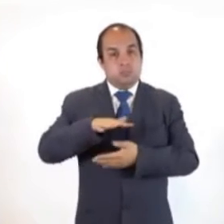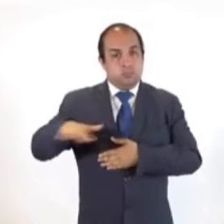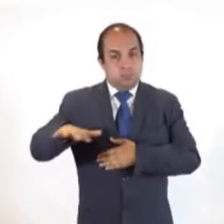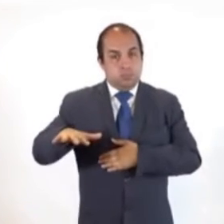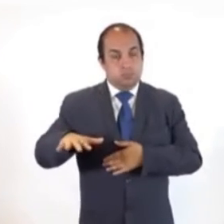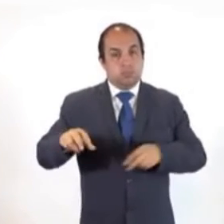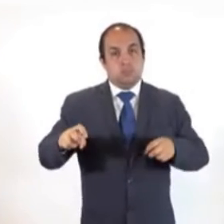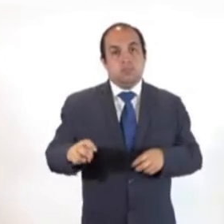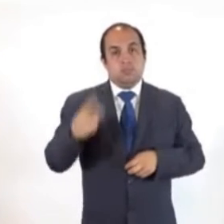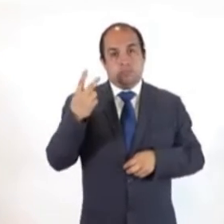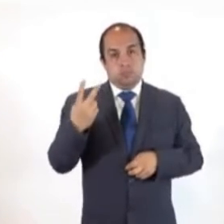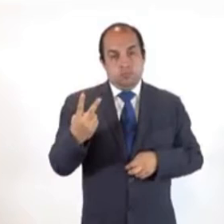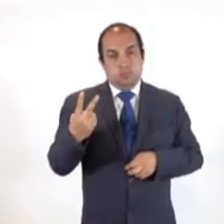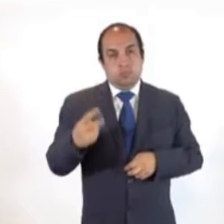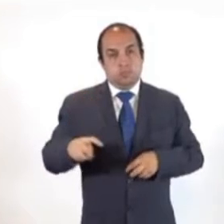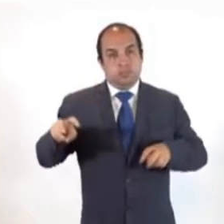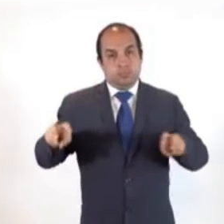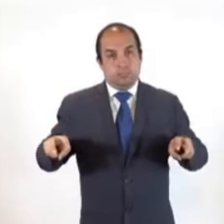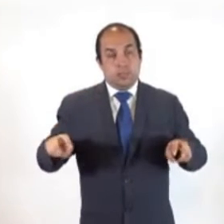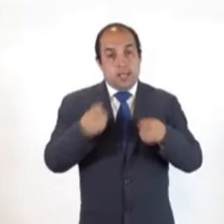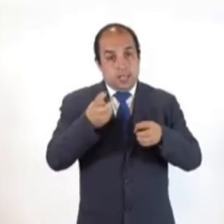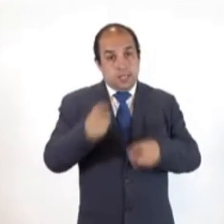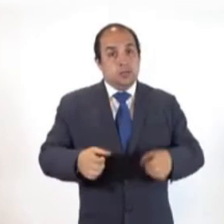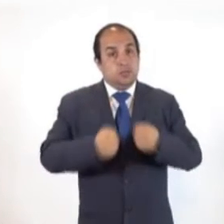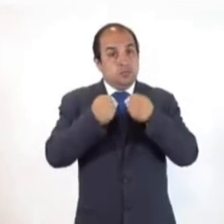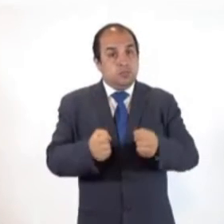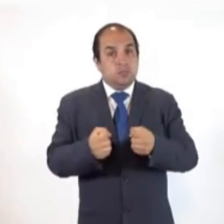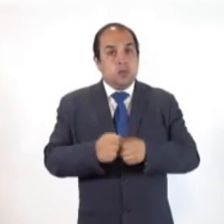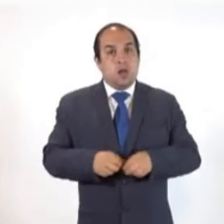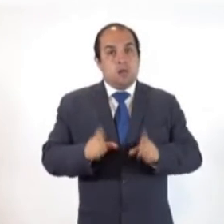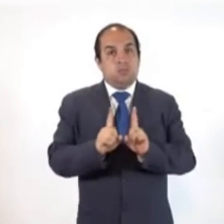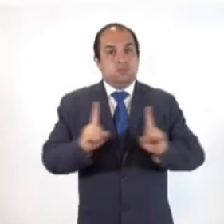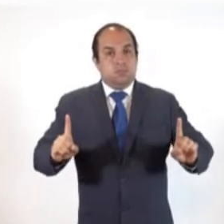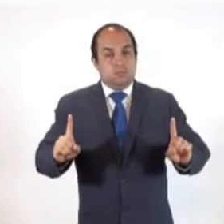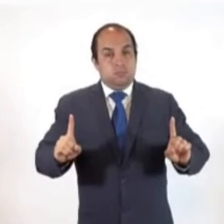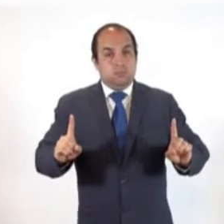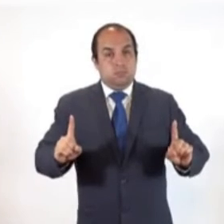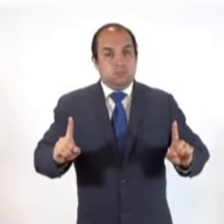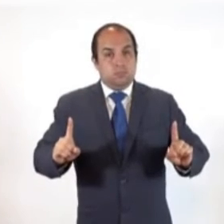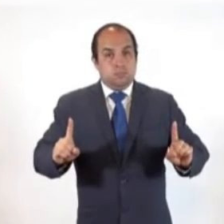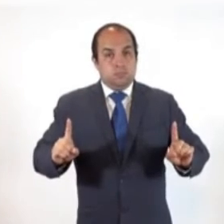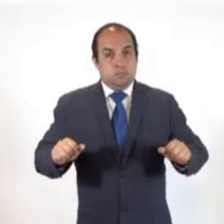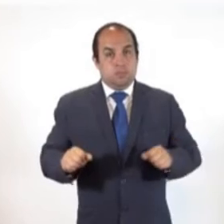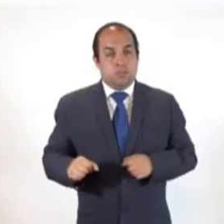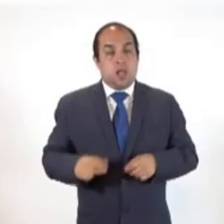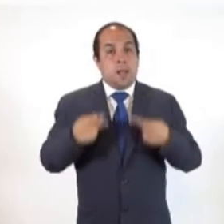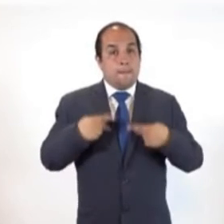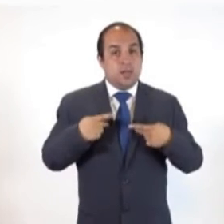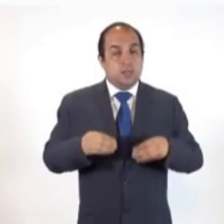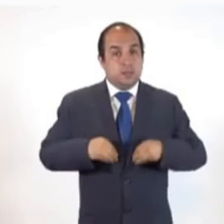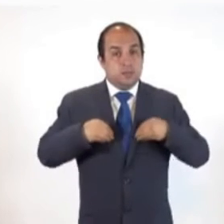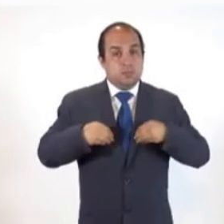butacas de unidades de 2, ¿no? Esto garantiza la distancia entre las unidades de personas